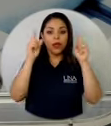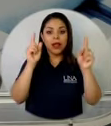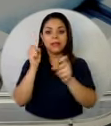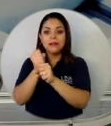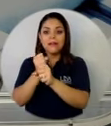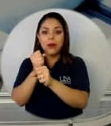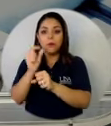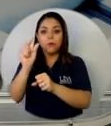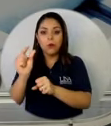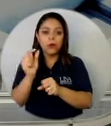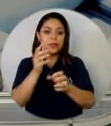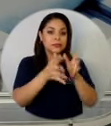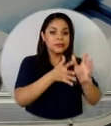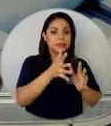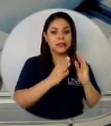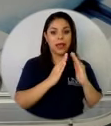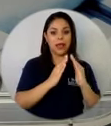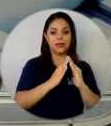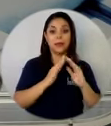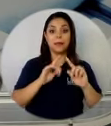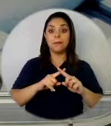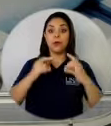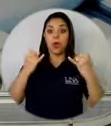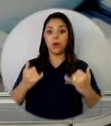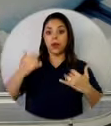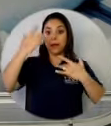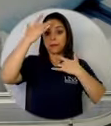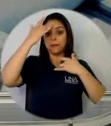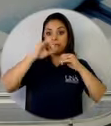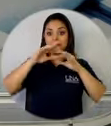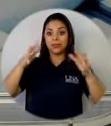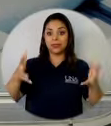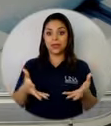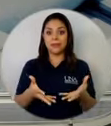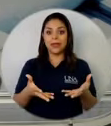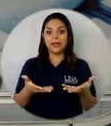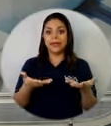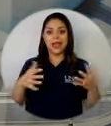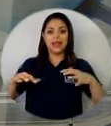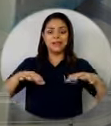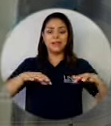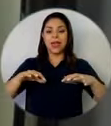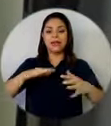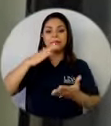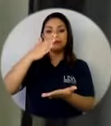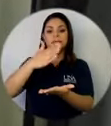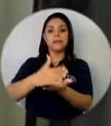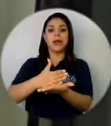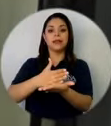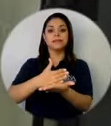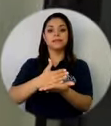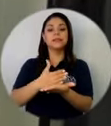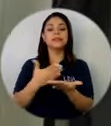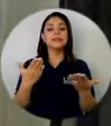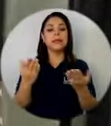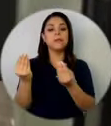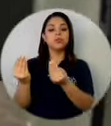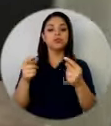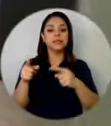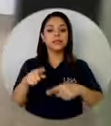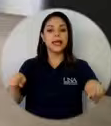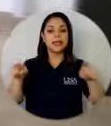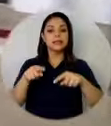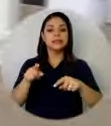claro, se viene la pandemia, todas estas actividades se paralizan y a muchas de ellas les está costando retomar